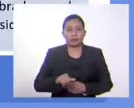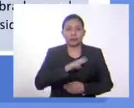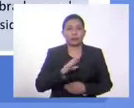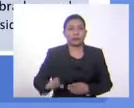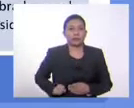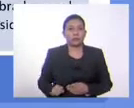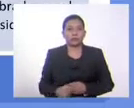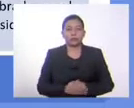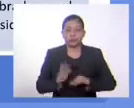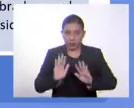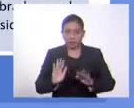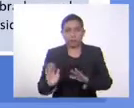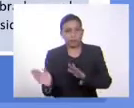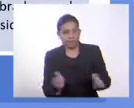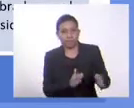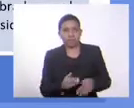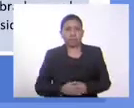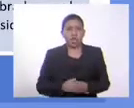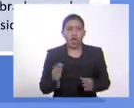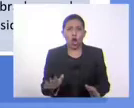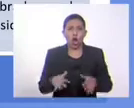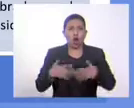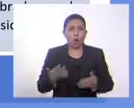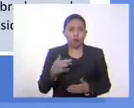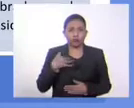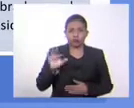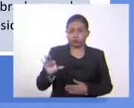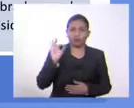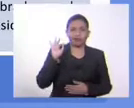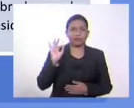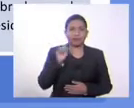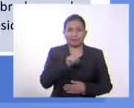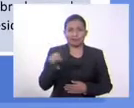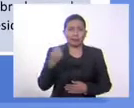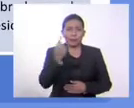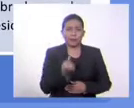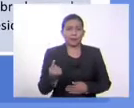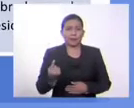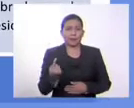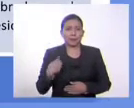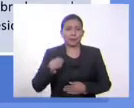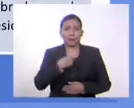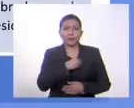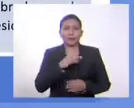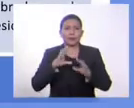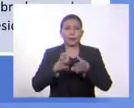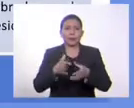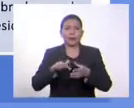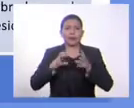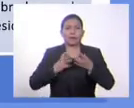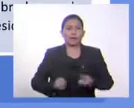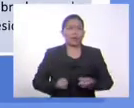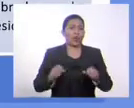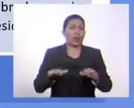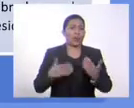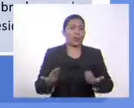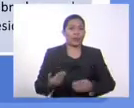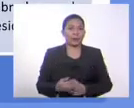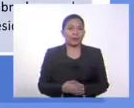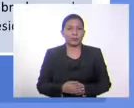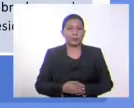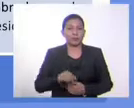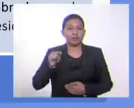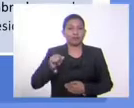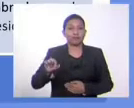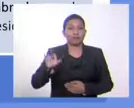estos miembros del órgano ejecutivo? Estos son elegidos por sufragio popular, el presidente y el